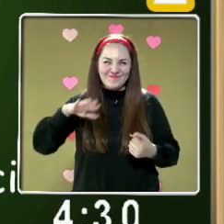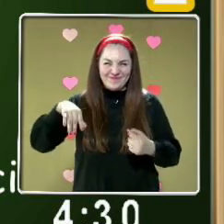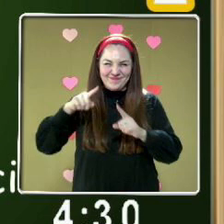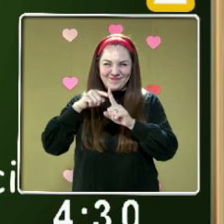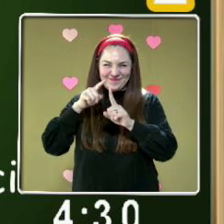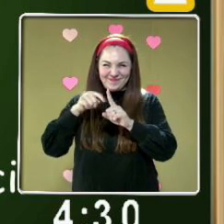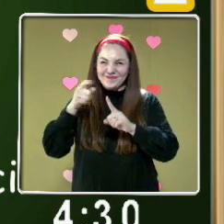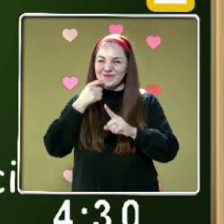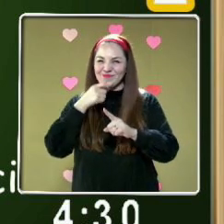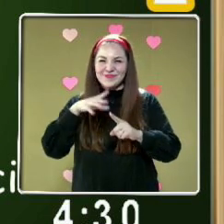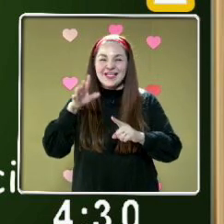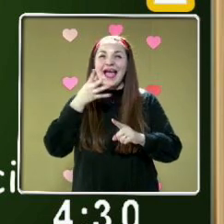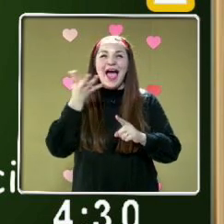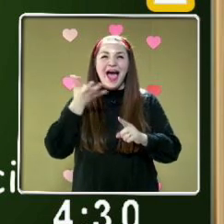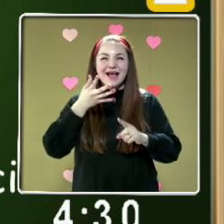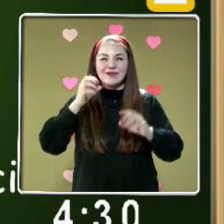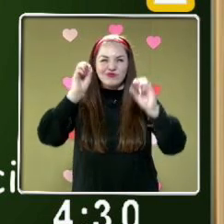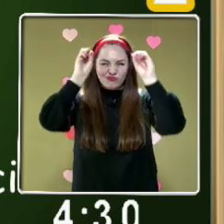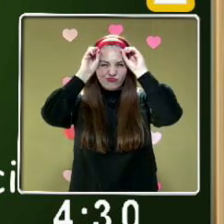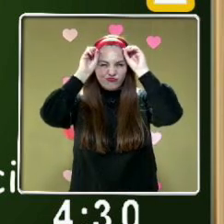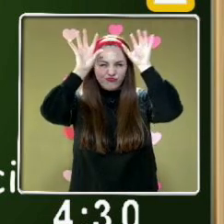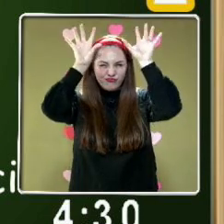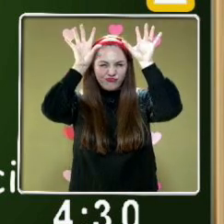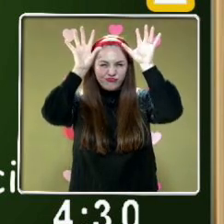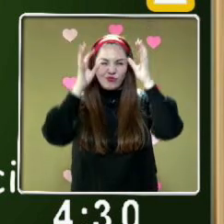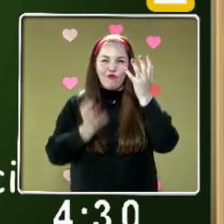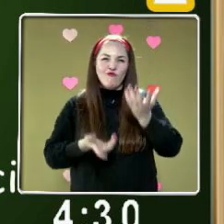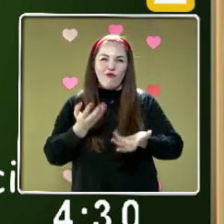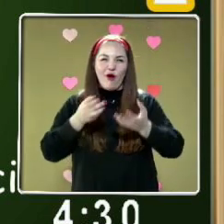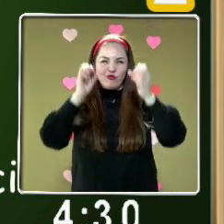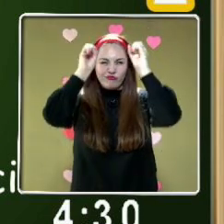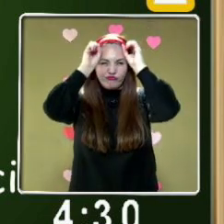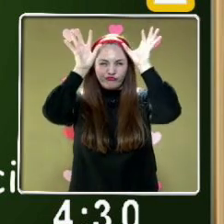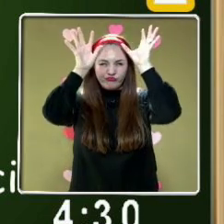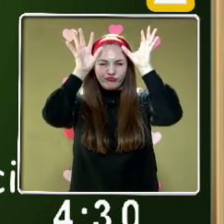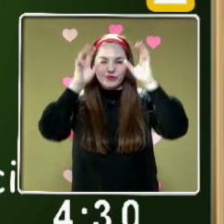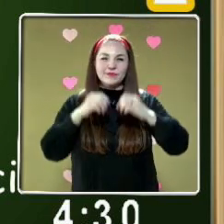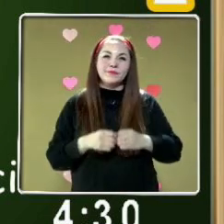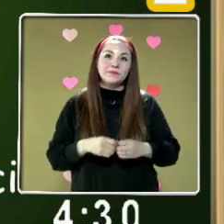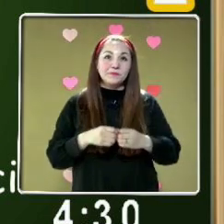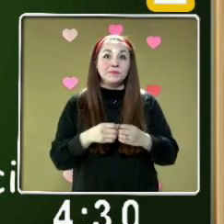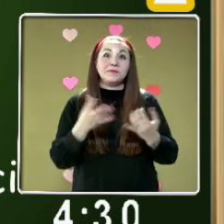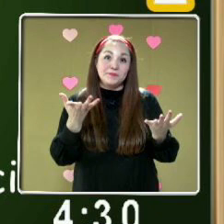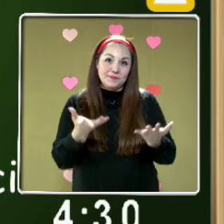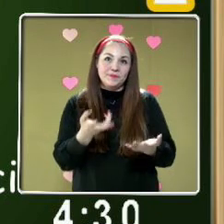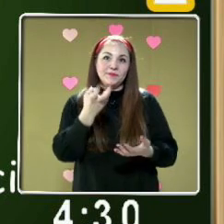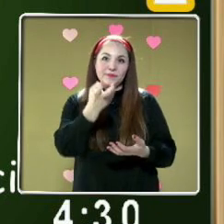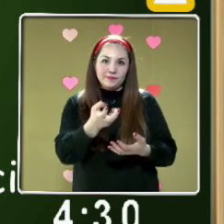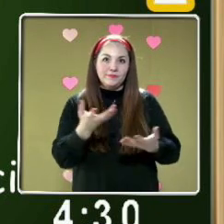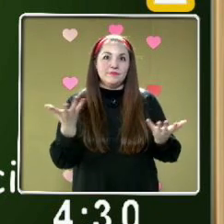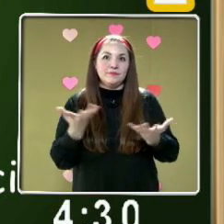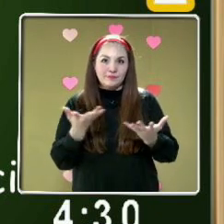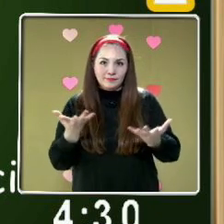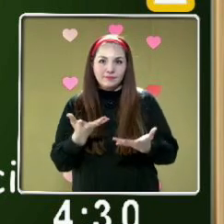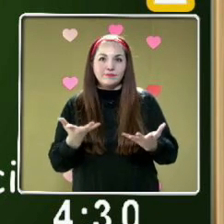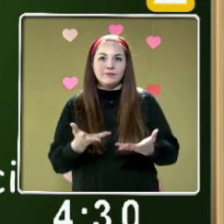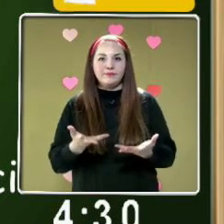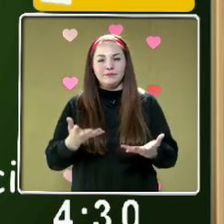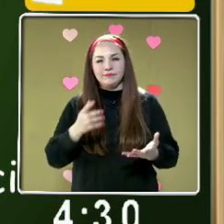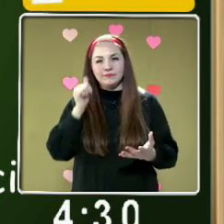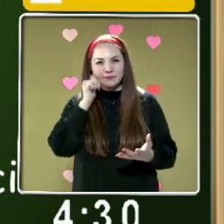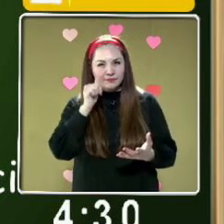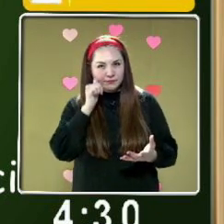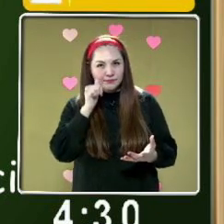Bueno, en la caricatura o en la película esa es una reacción. Y en este caso esa reacción nos hace... pues estar